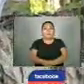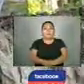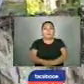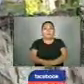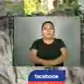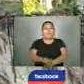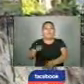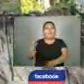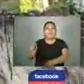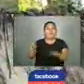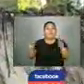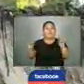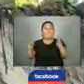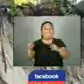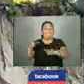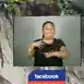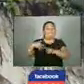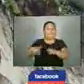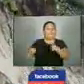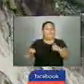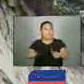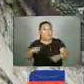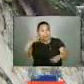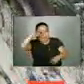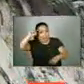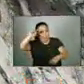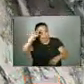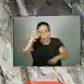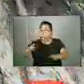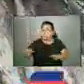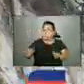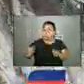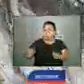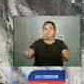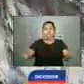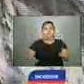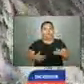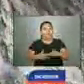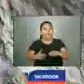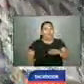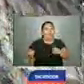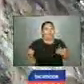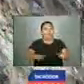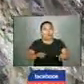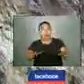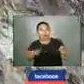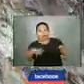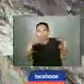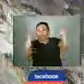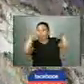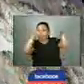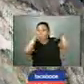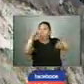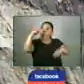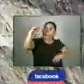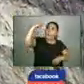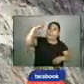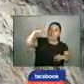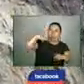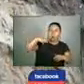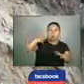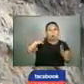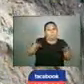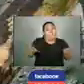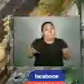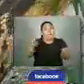La situación dependerá no solo de la agilización de los trabajos, sino también de las condiciones climáticas, pues las lluvias